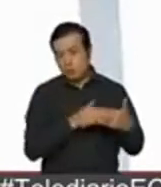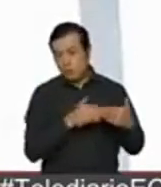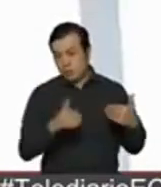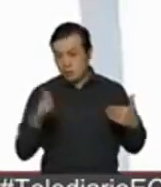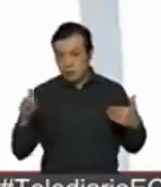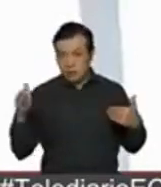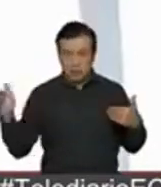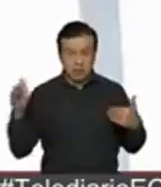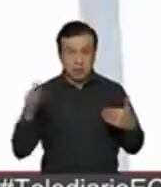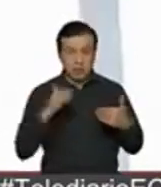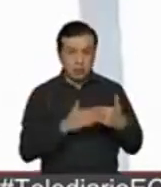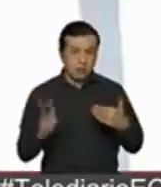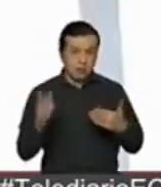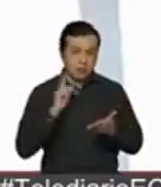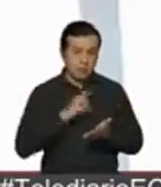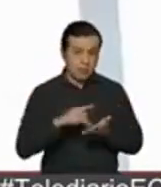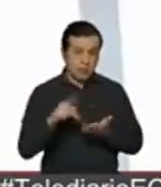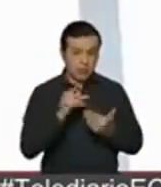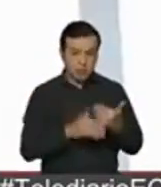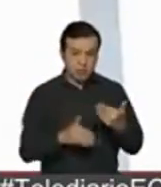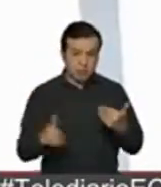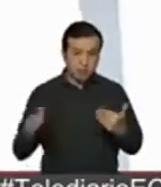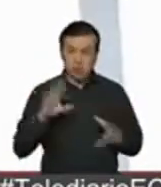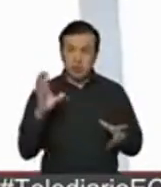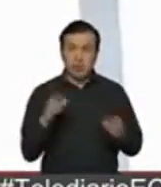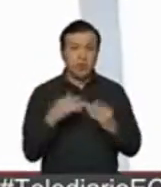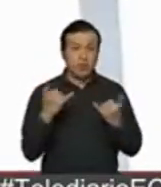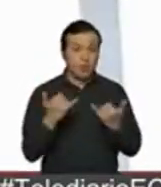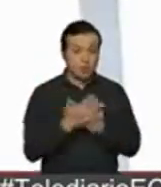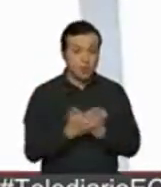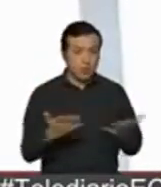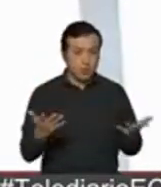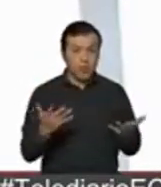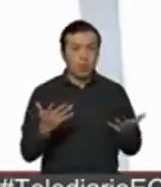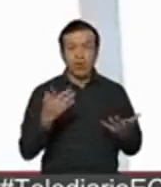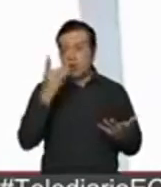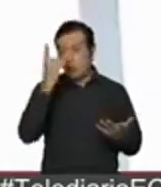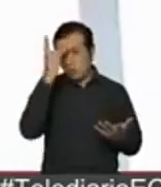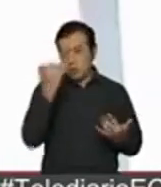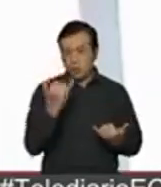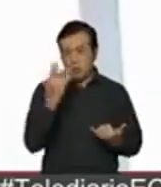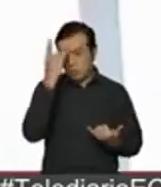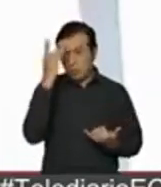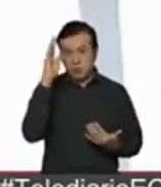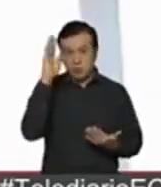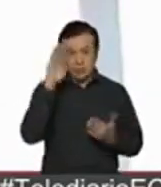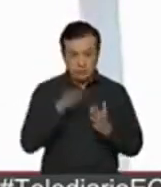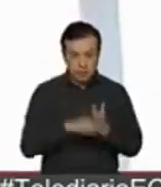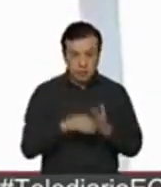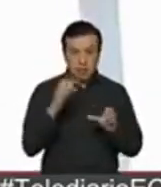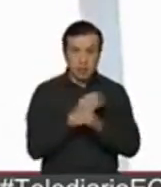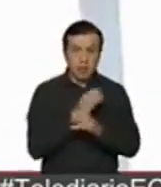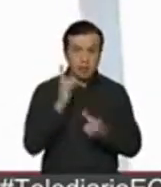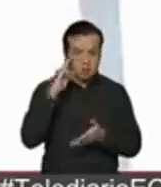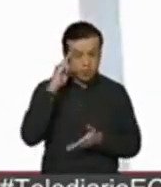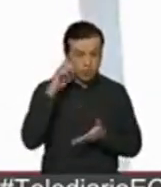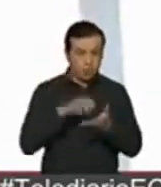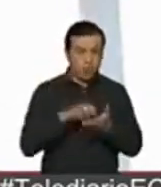periodos, en el periodo de pago. Entonces, el valor presente de los flujos de deuda se va a reducir, según cálculos del gobierno,